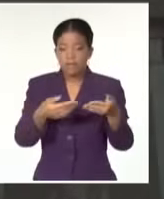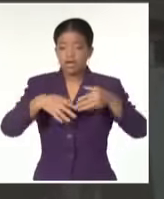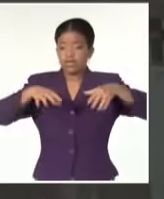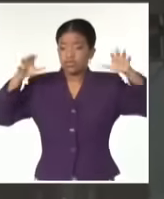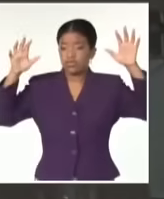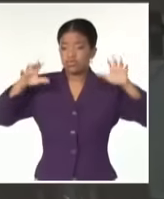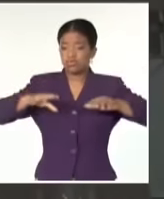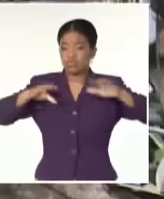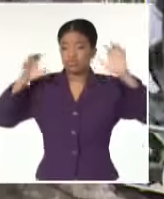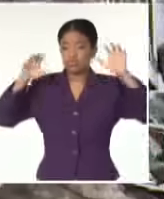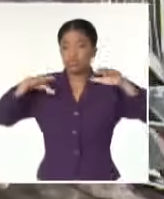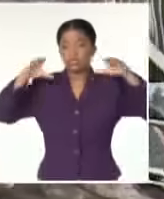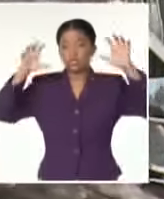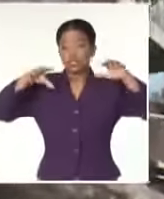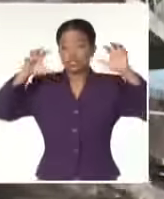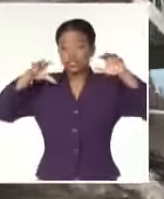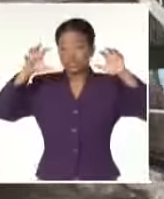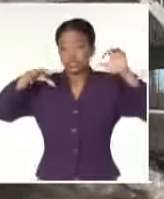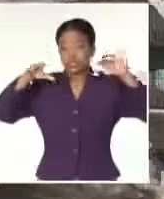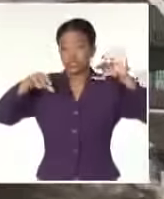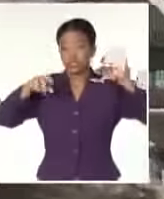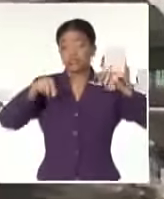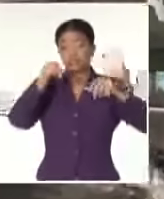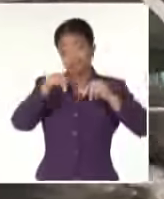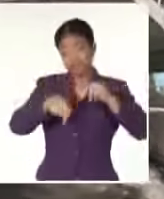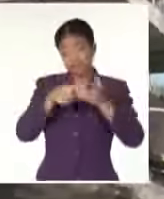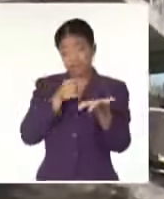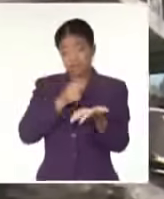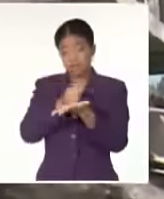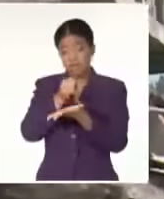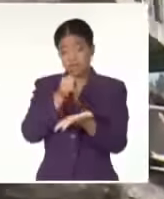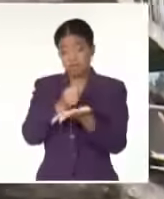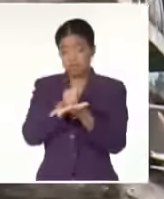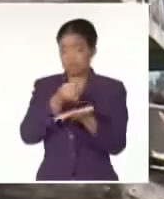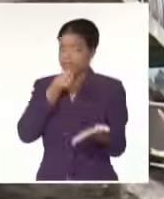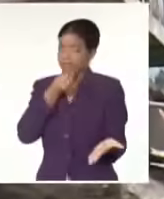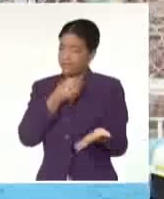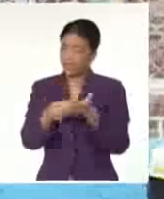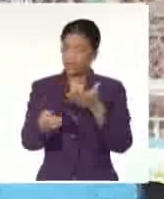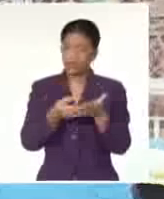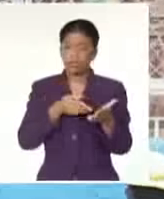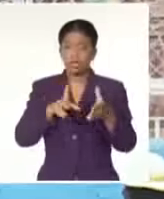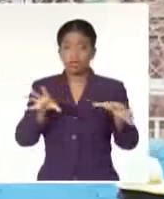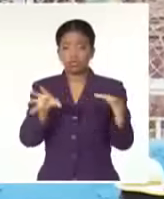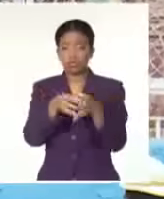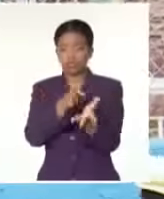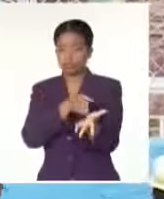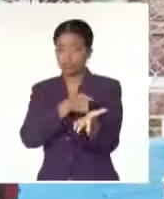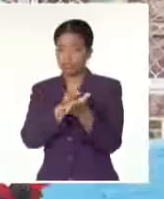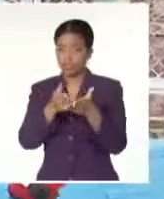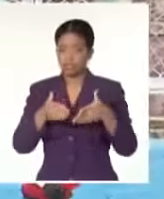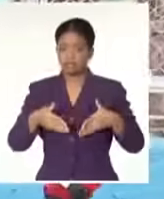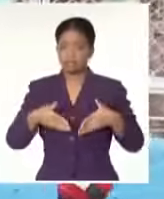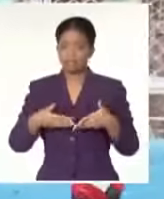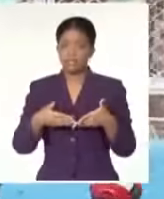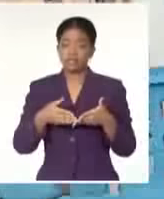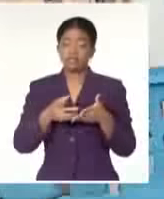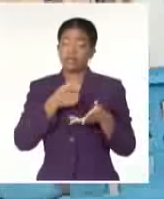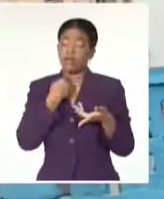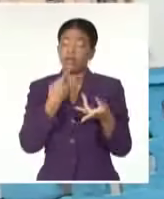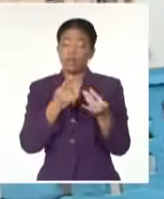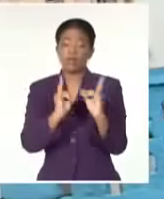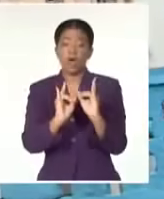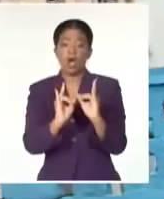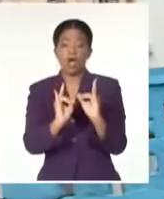manera intermitente afectó la capital este miércoles, no impidió las acciones que permitieron el rescate del cuerpo sin vida de Luis Alejandro Llerena